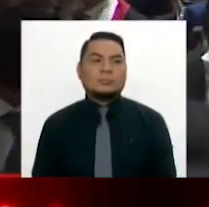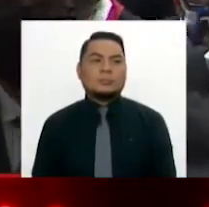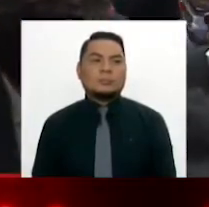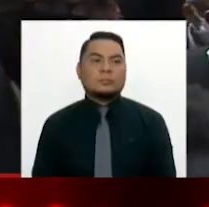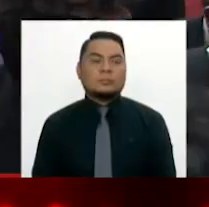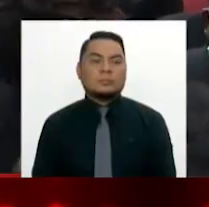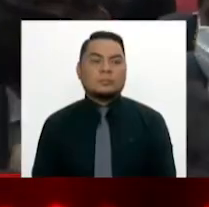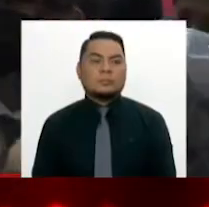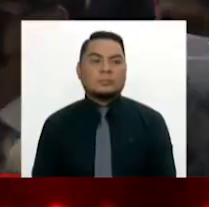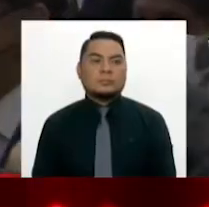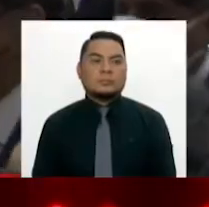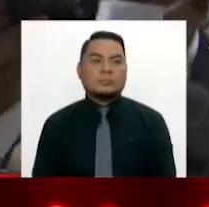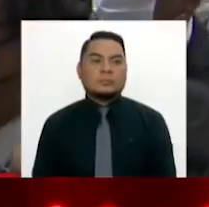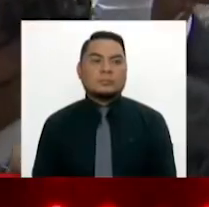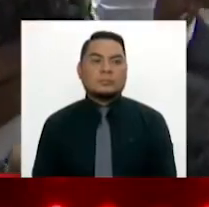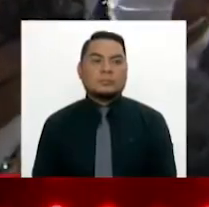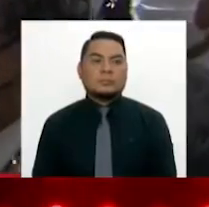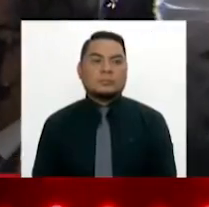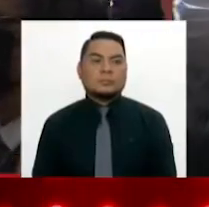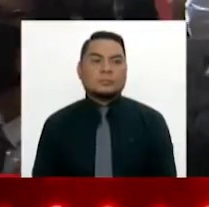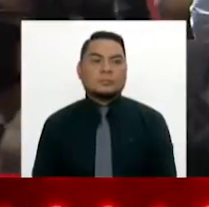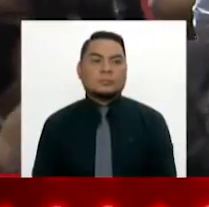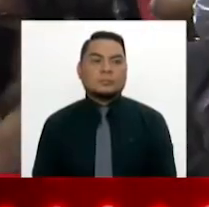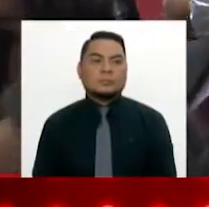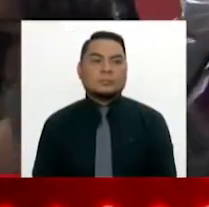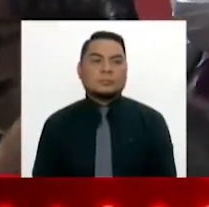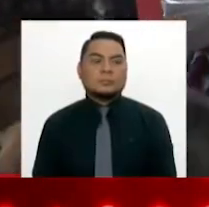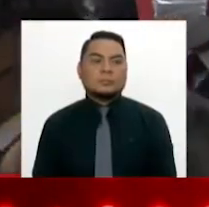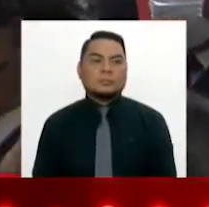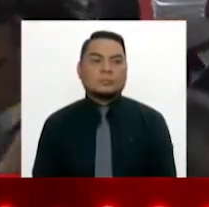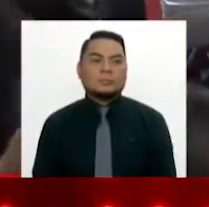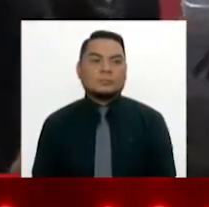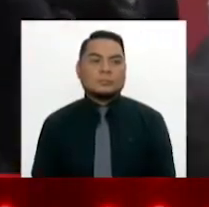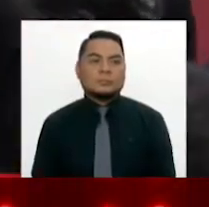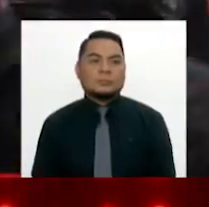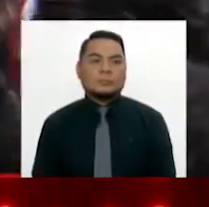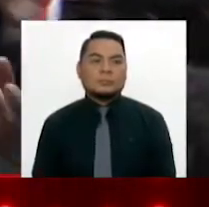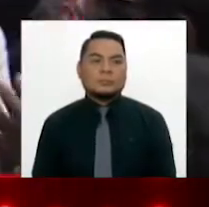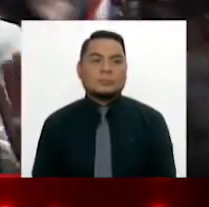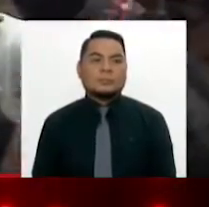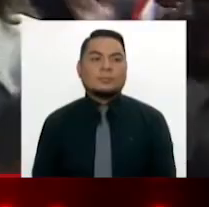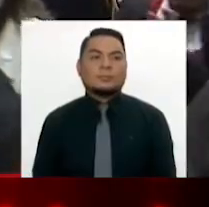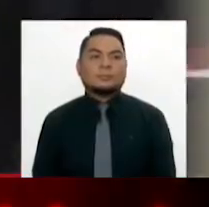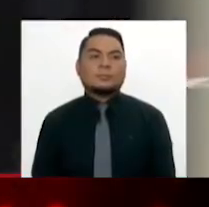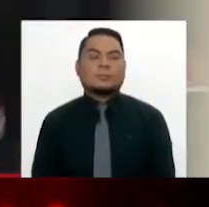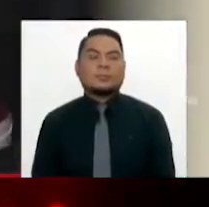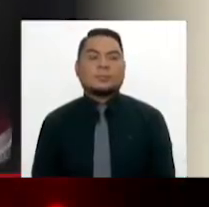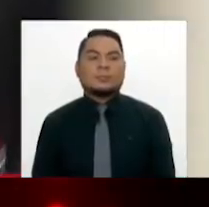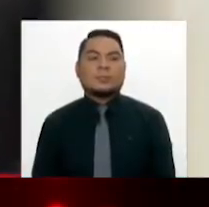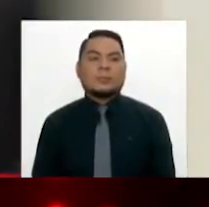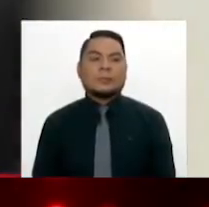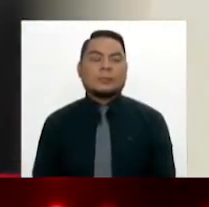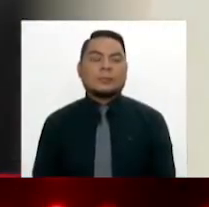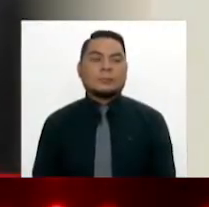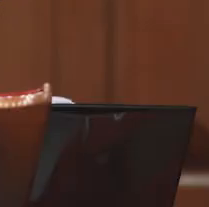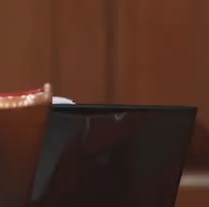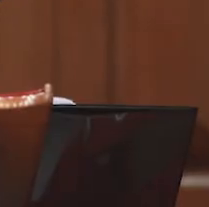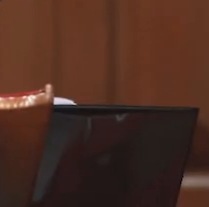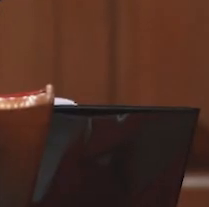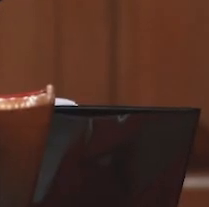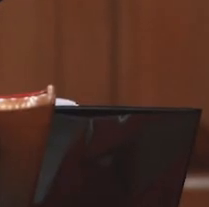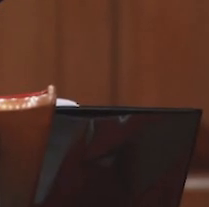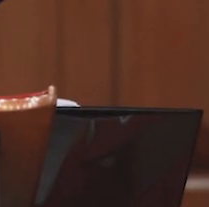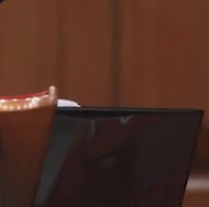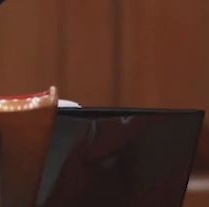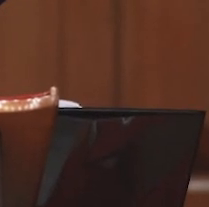Avanza País, también de Fuerza Popular algunos le dieron la espalda desde sus curules.